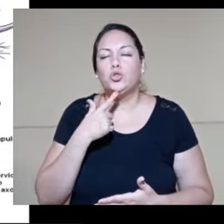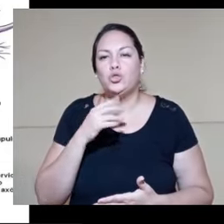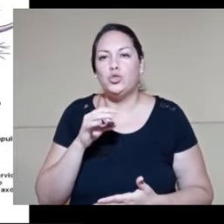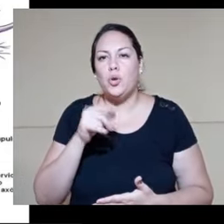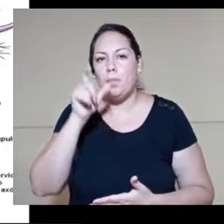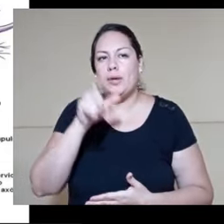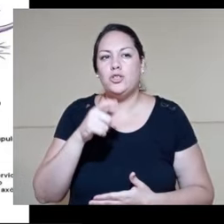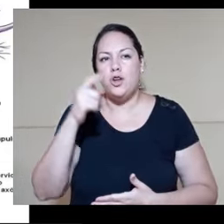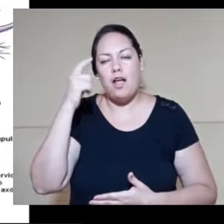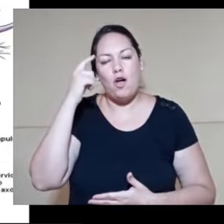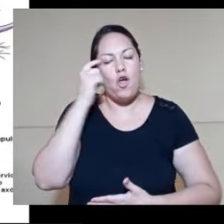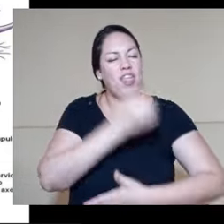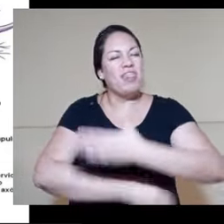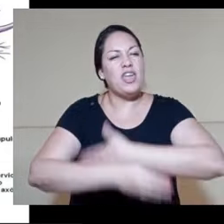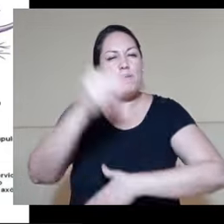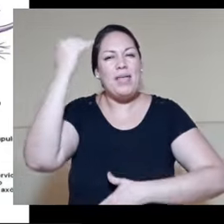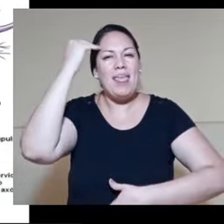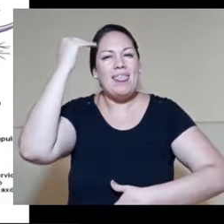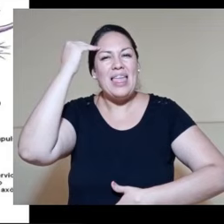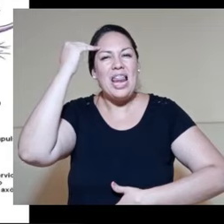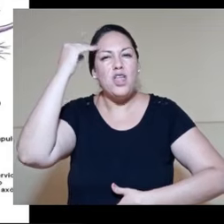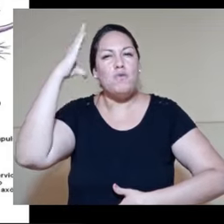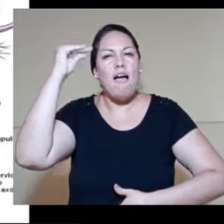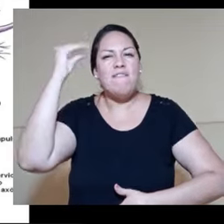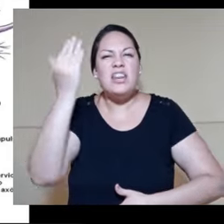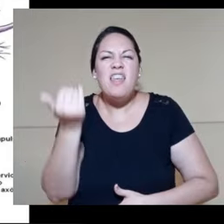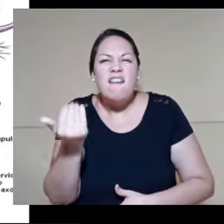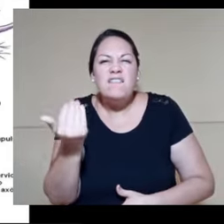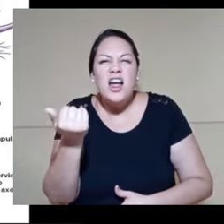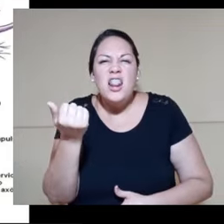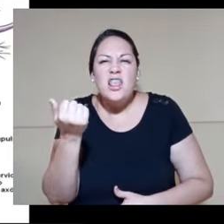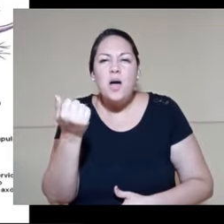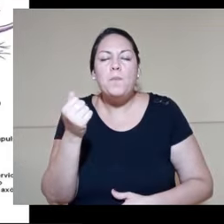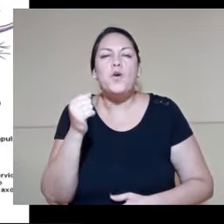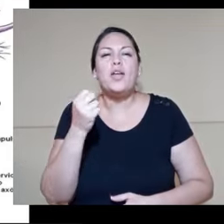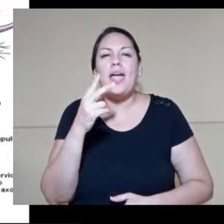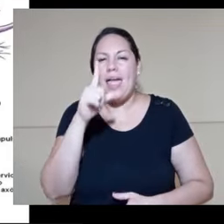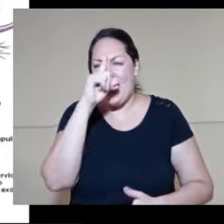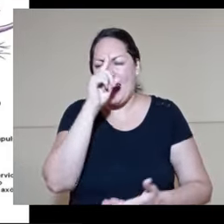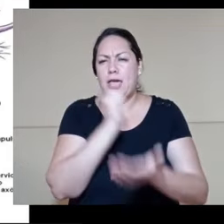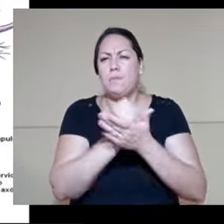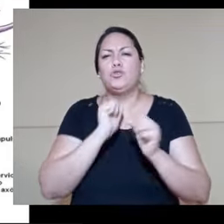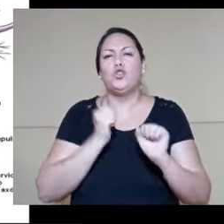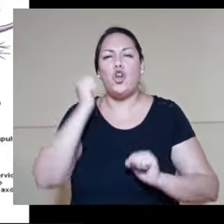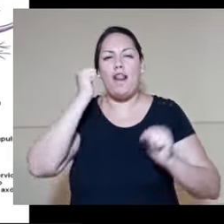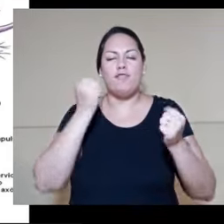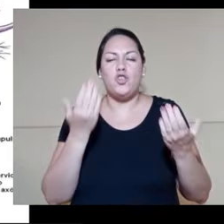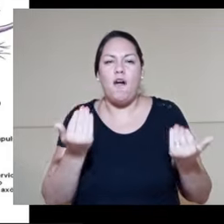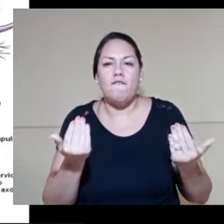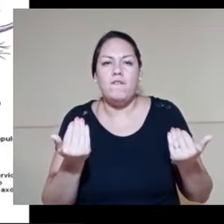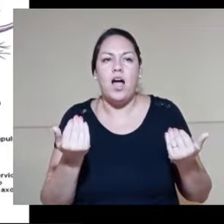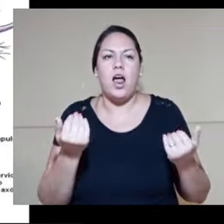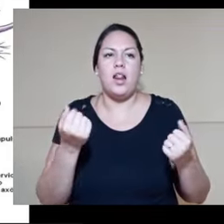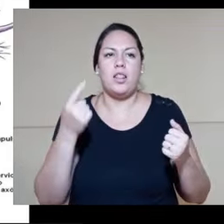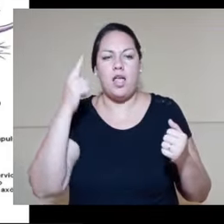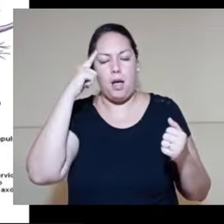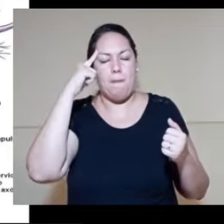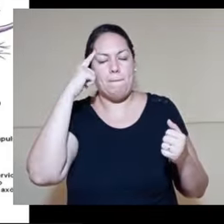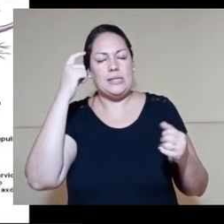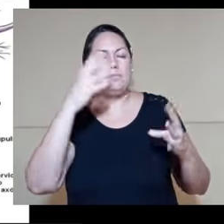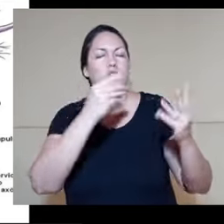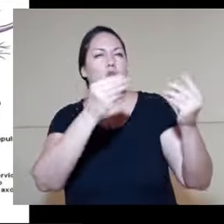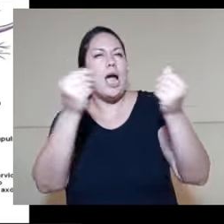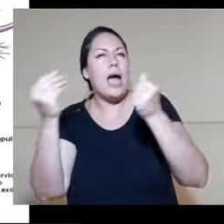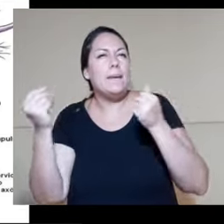La persona con discapacidad intelectual no tiene ciertas habilidades porque no tiene ciertos impulsos nerviosos que le ayuden a la memoria,